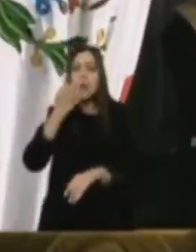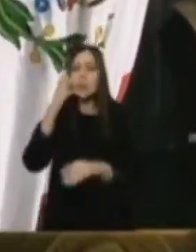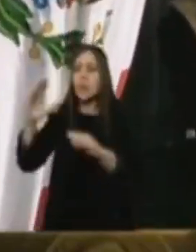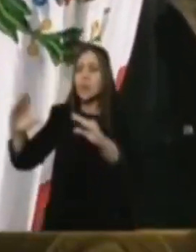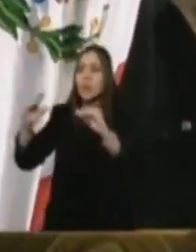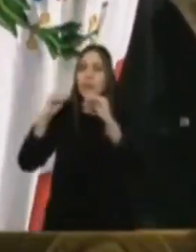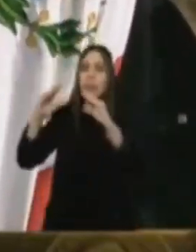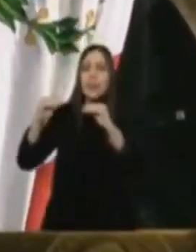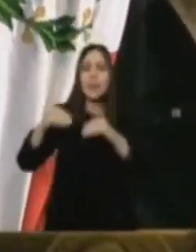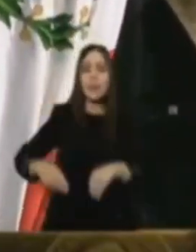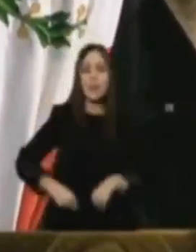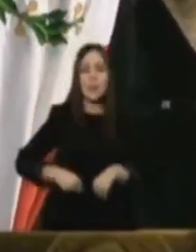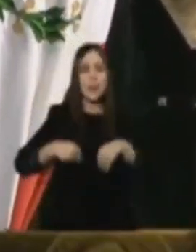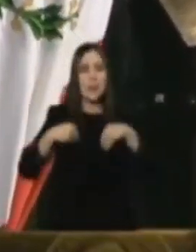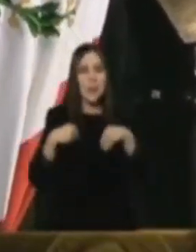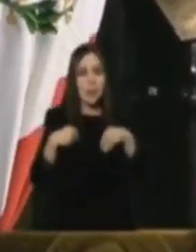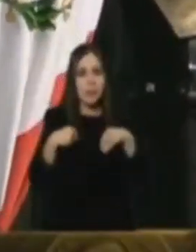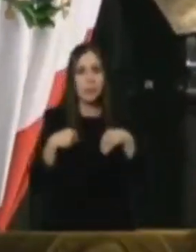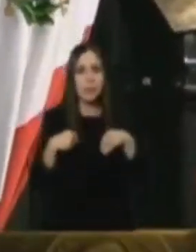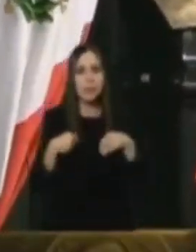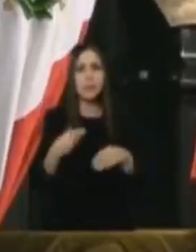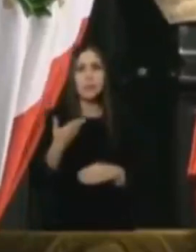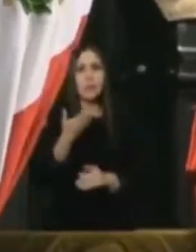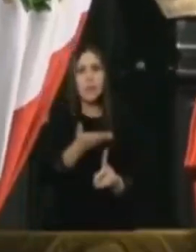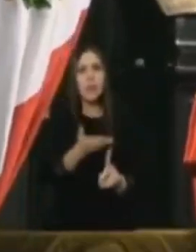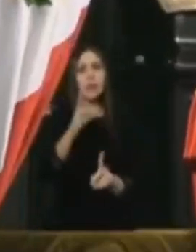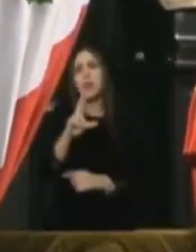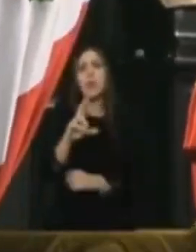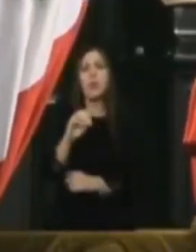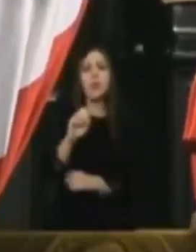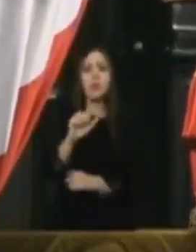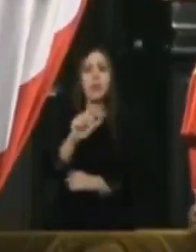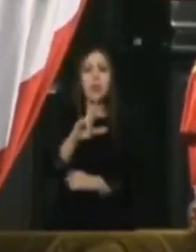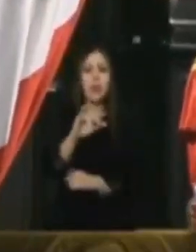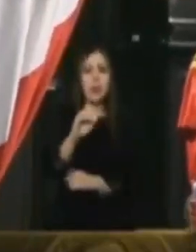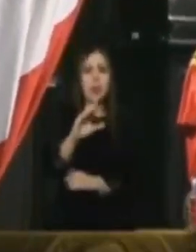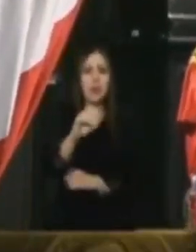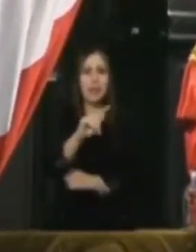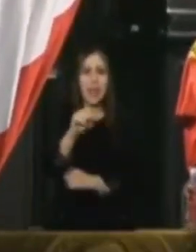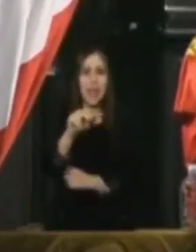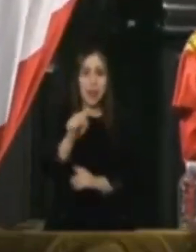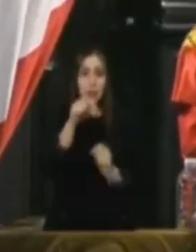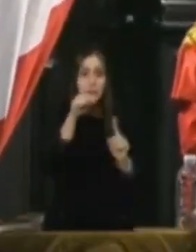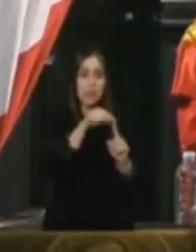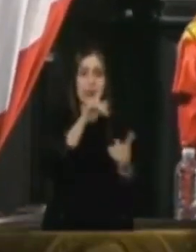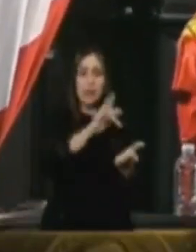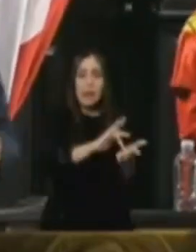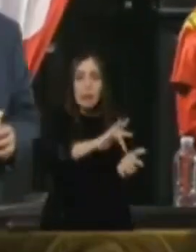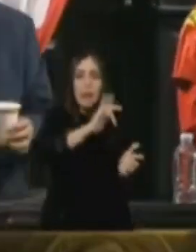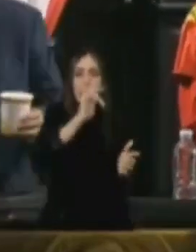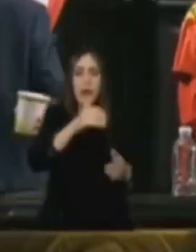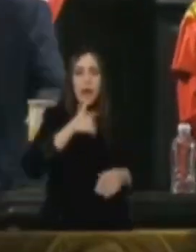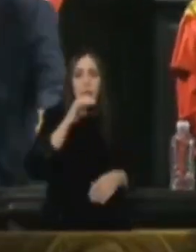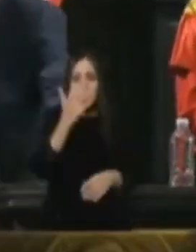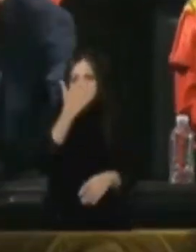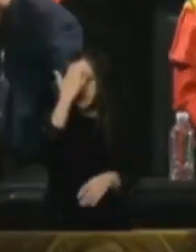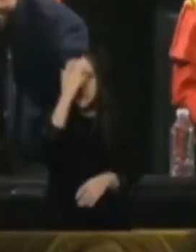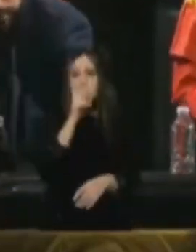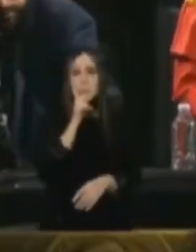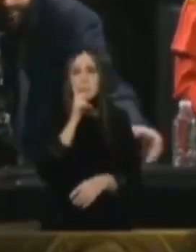Gracias a Rosario Castellanos conocí las palabras de Belisario Domínguez, pero además